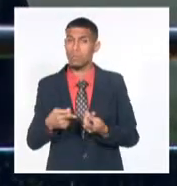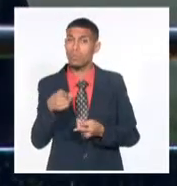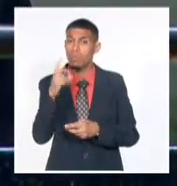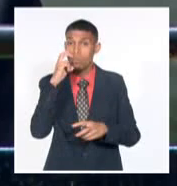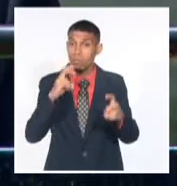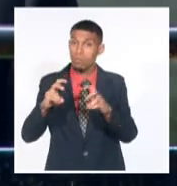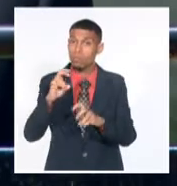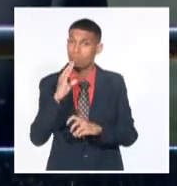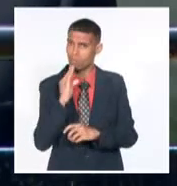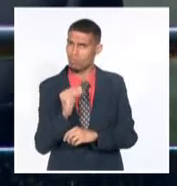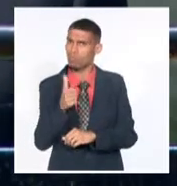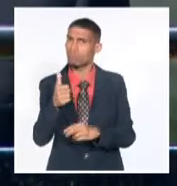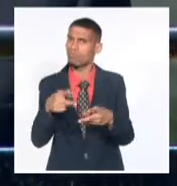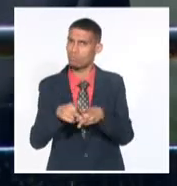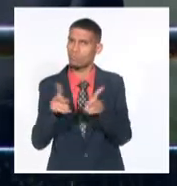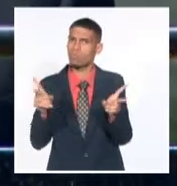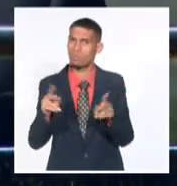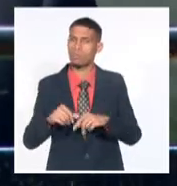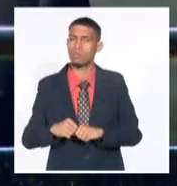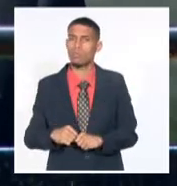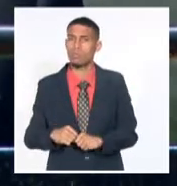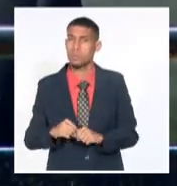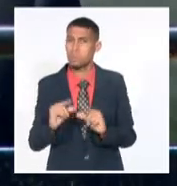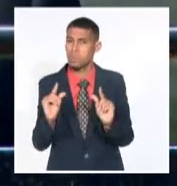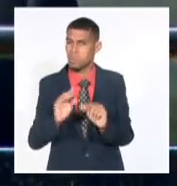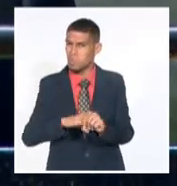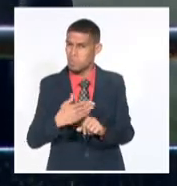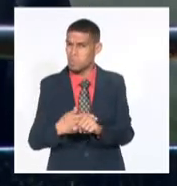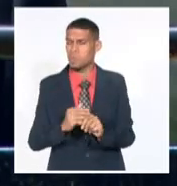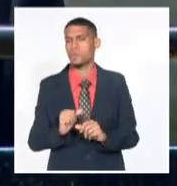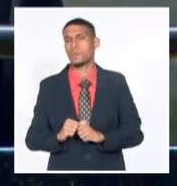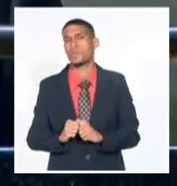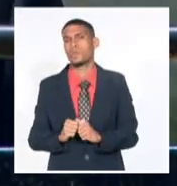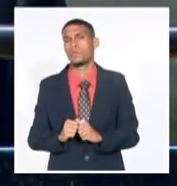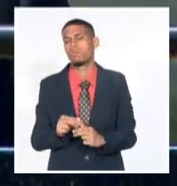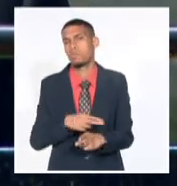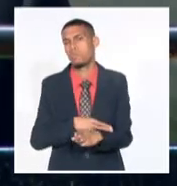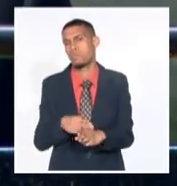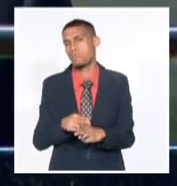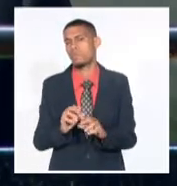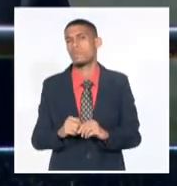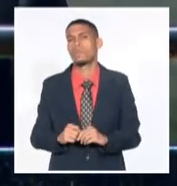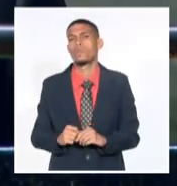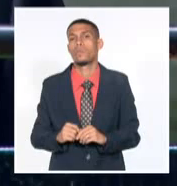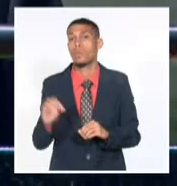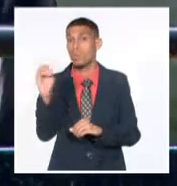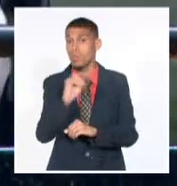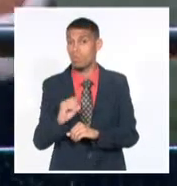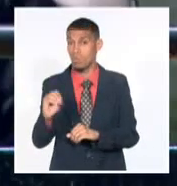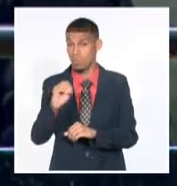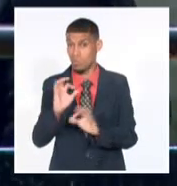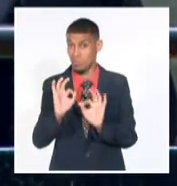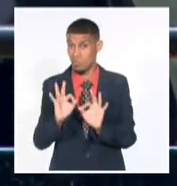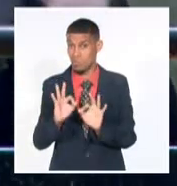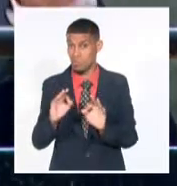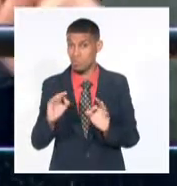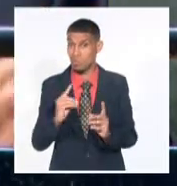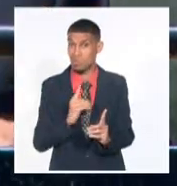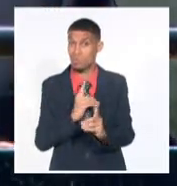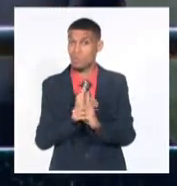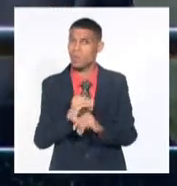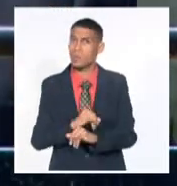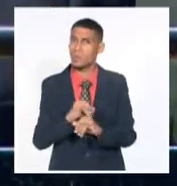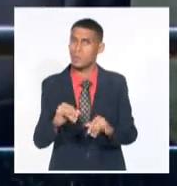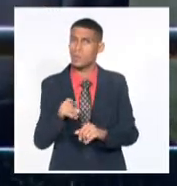investigación. Sin embargo, poco tiempo después, los organizadores del evento le informaron que, dada la inclusión